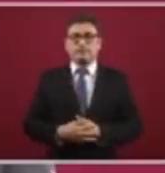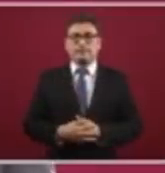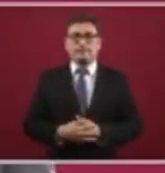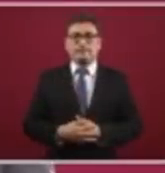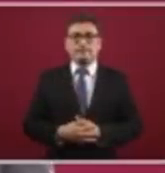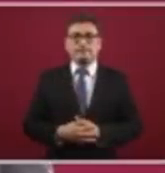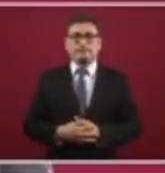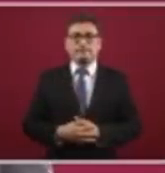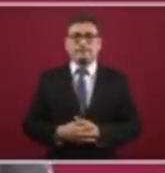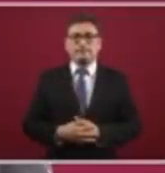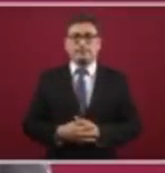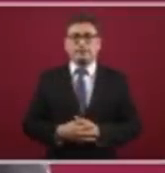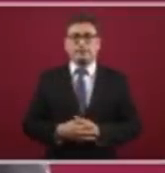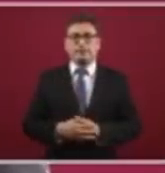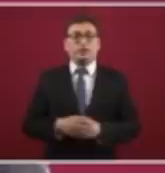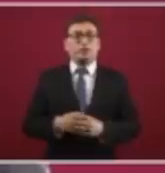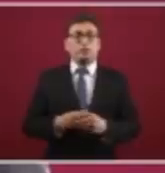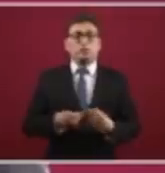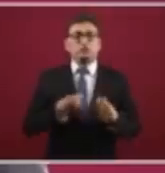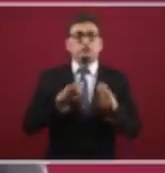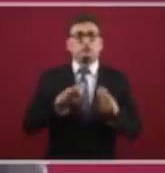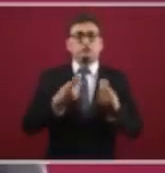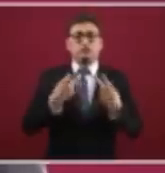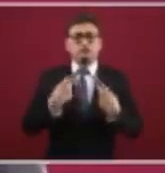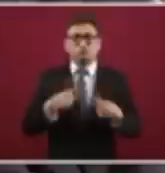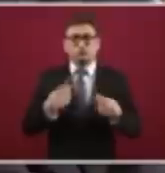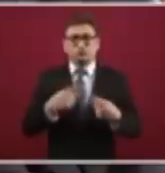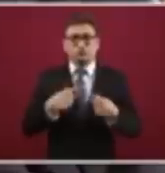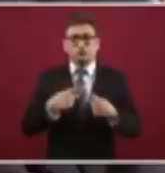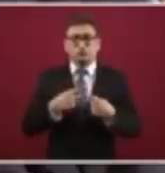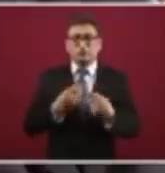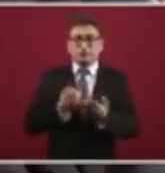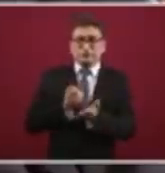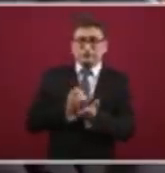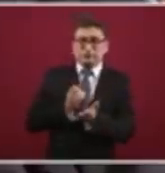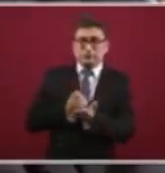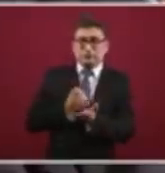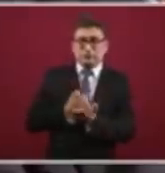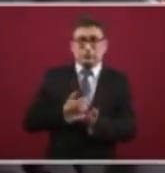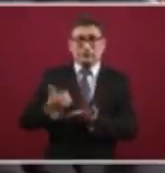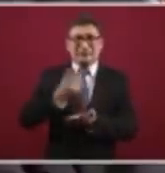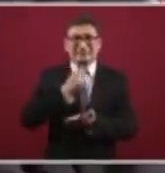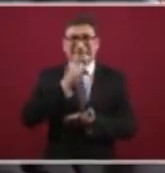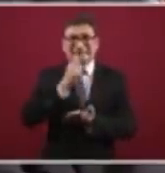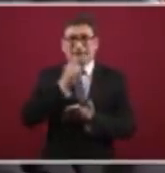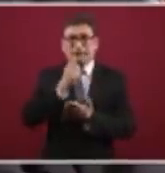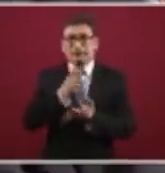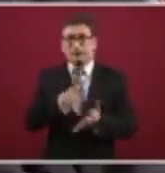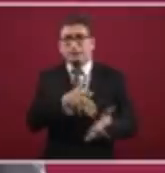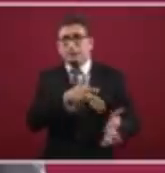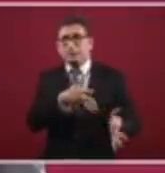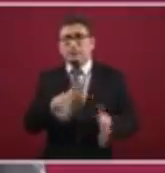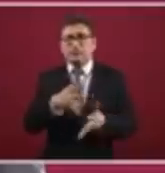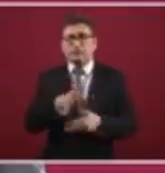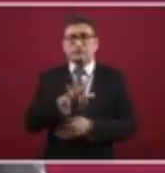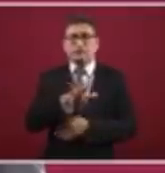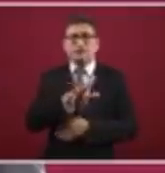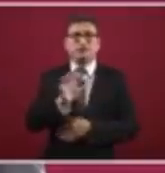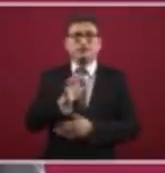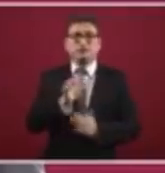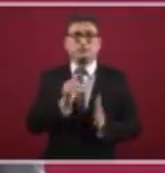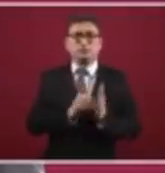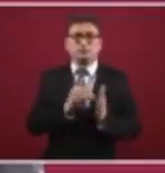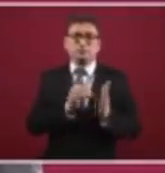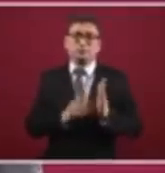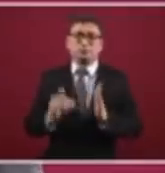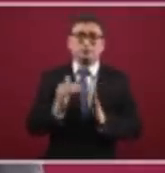se evaden se dejan de recibir alrededor de 500 mil millones